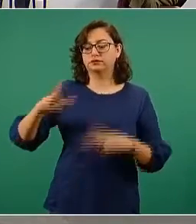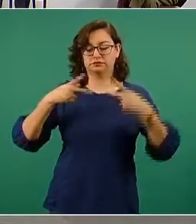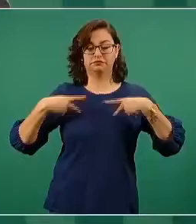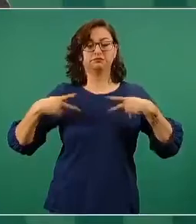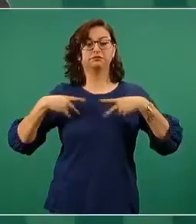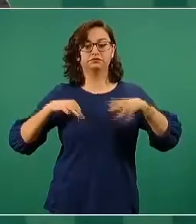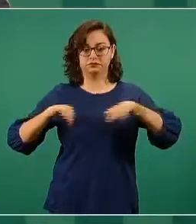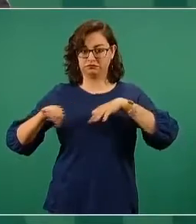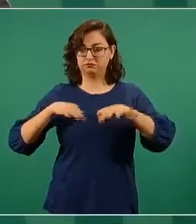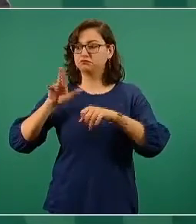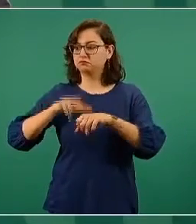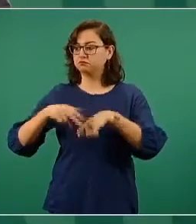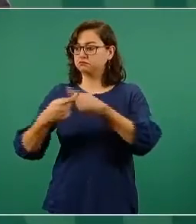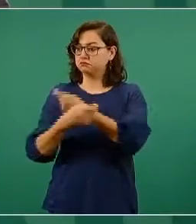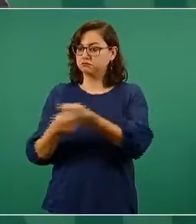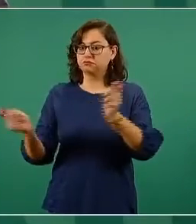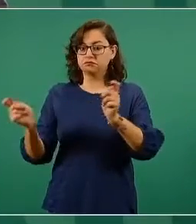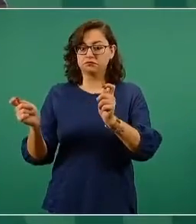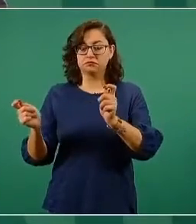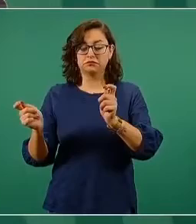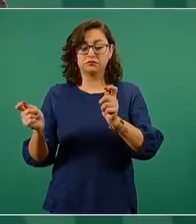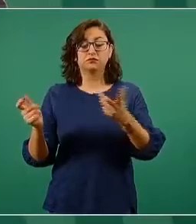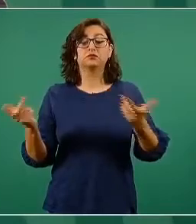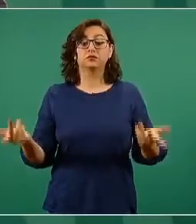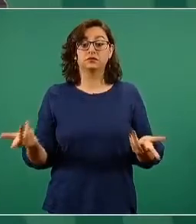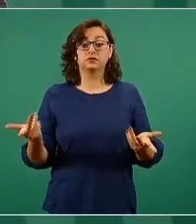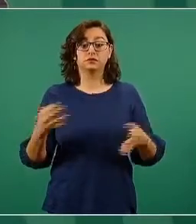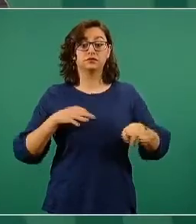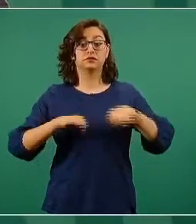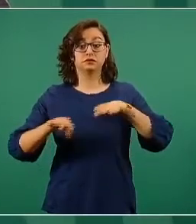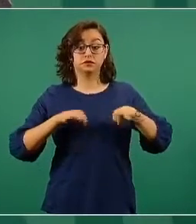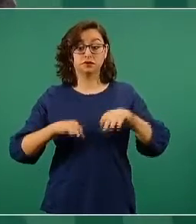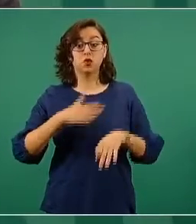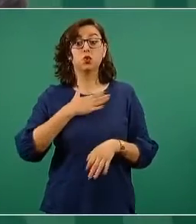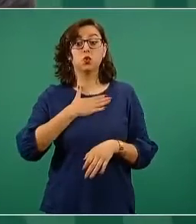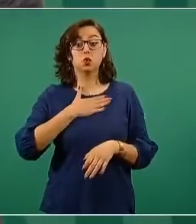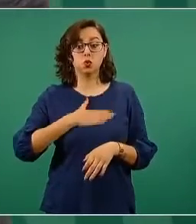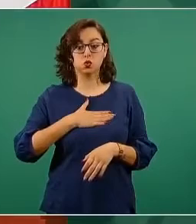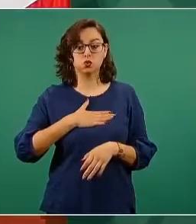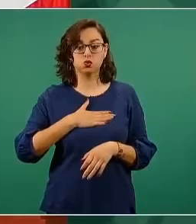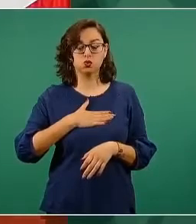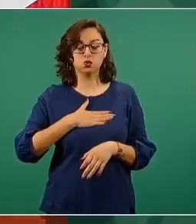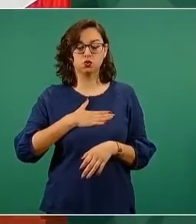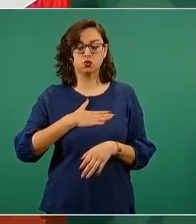trabajadores. Esto es justicia laboral. Por eso